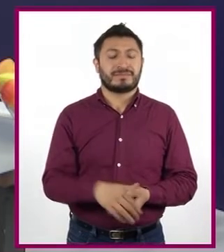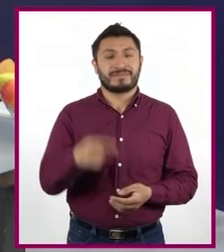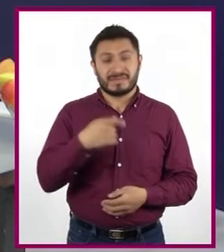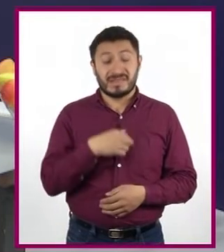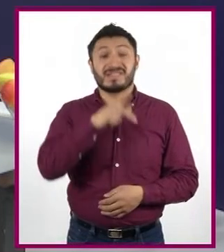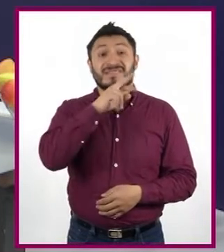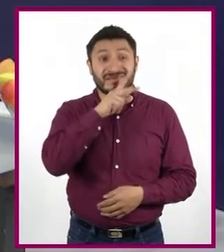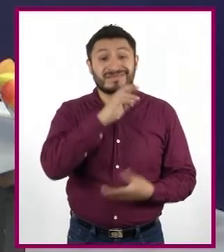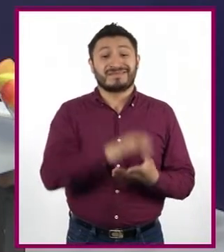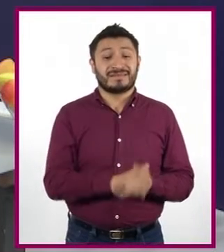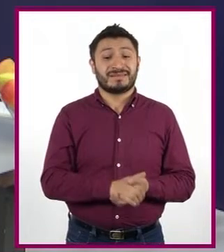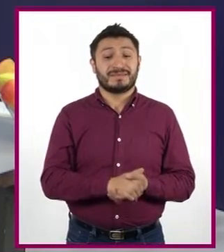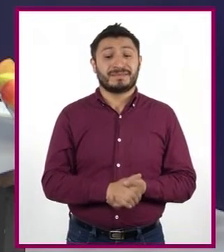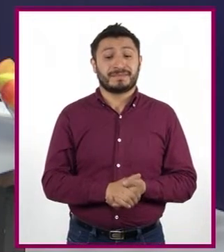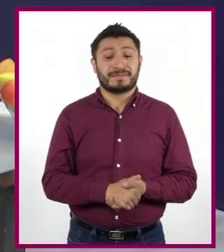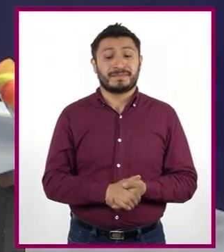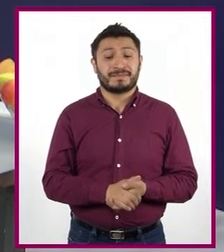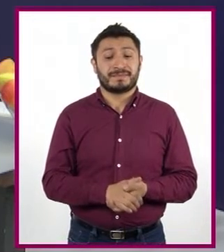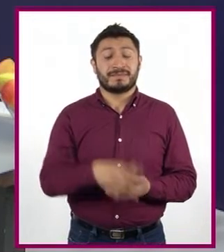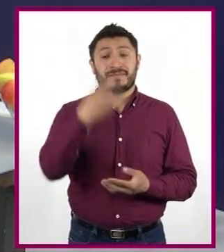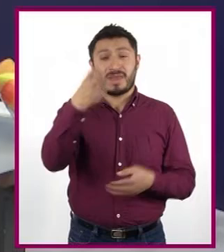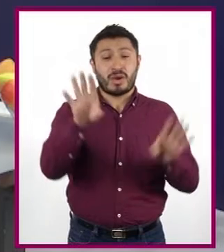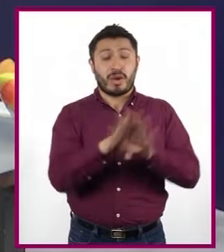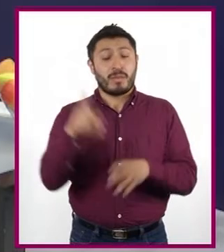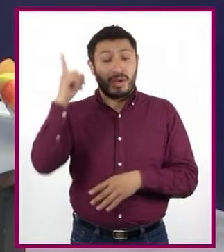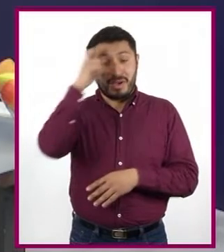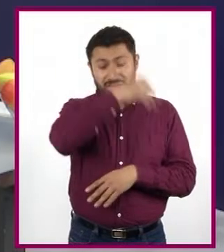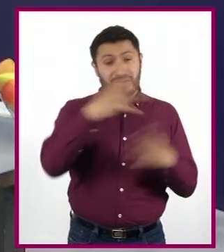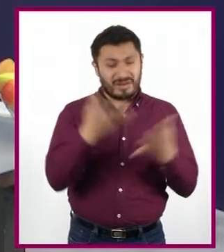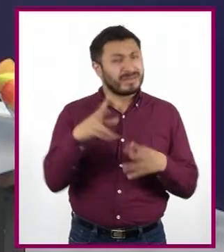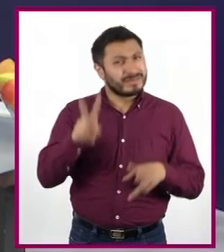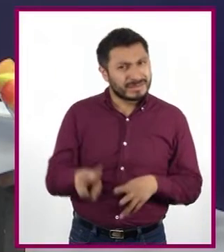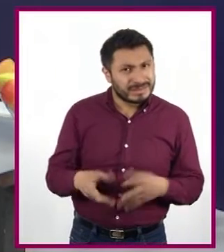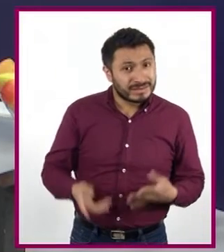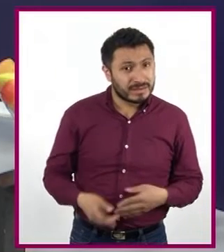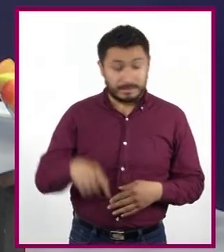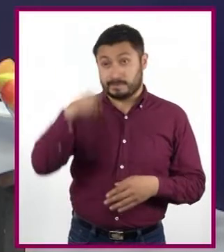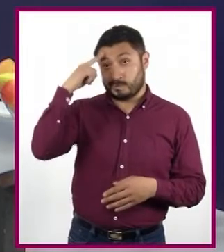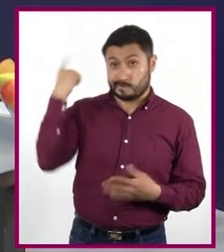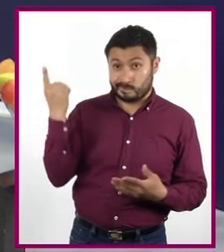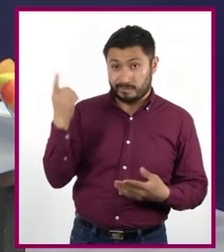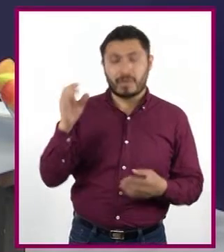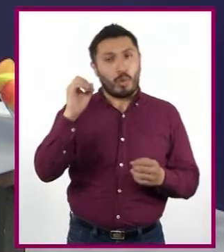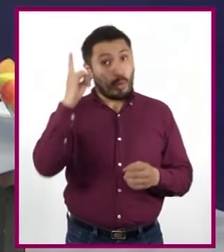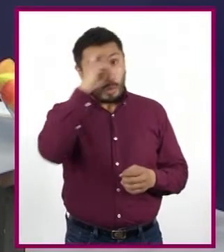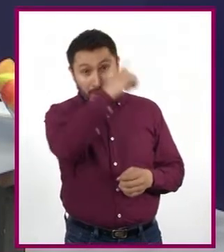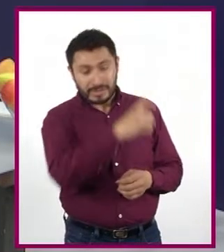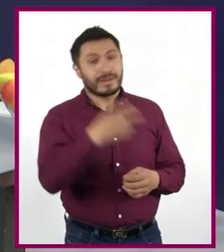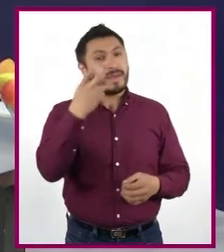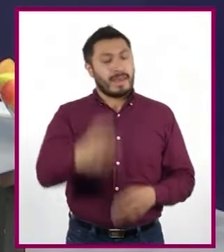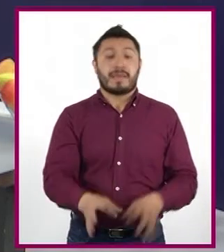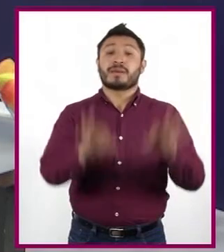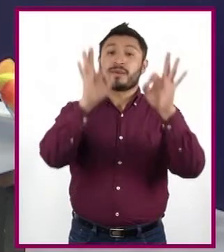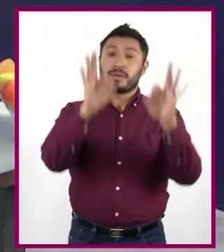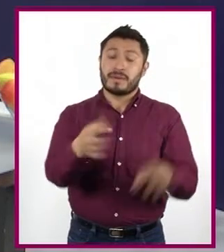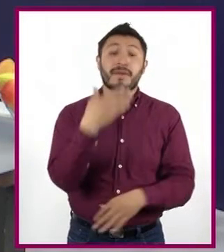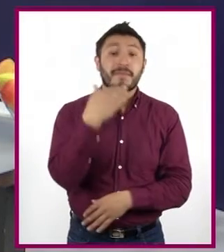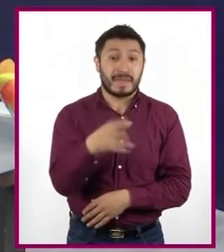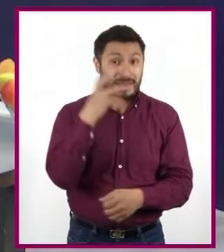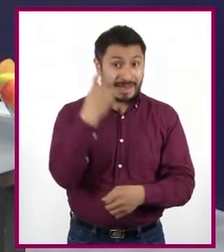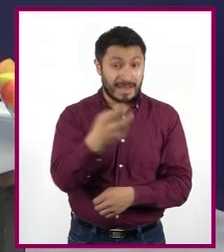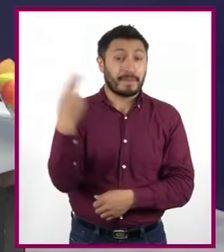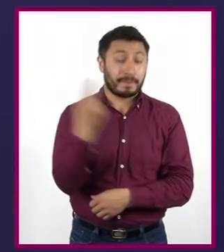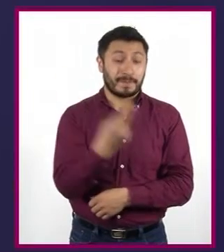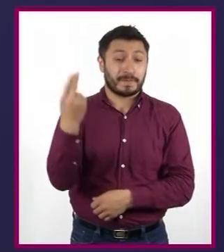angustié. Eso es muy difícil de hacer, ¿no? Pues fácil o difícil es lo correcto y es lo